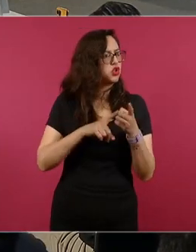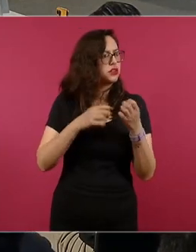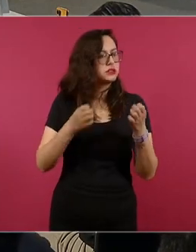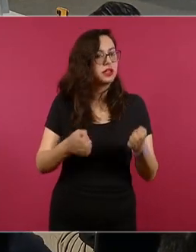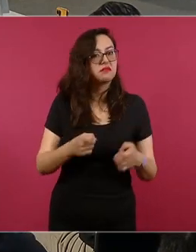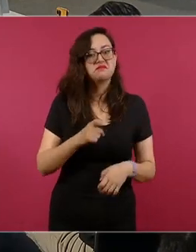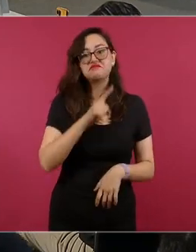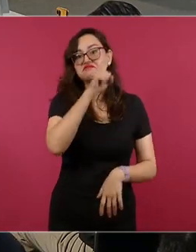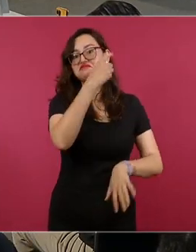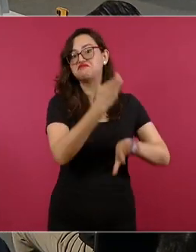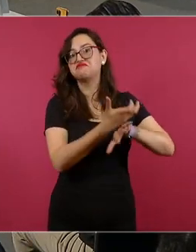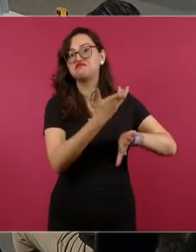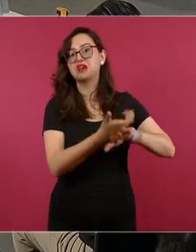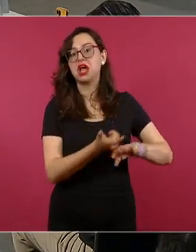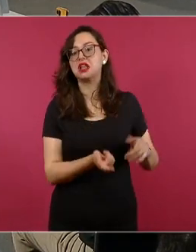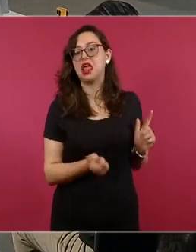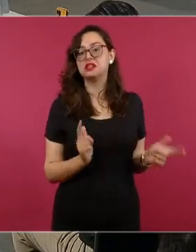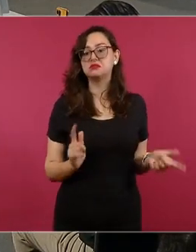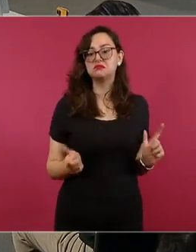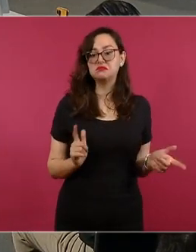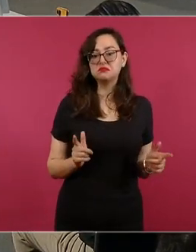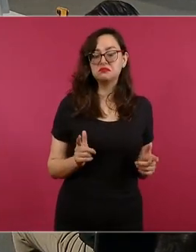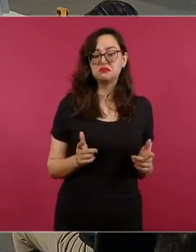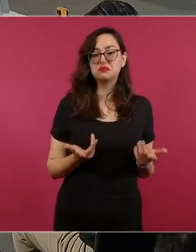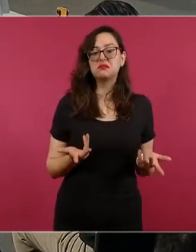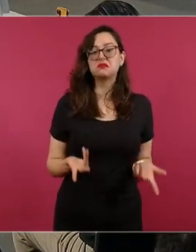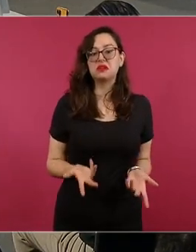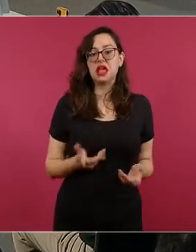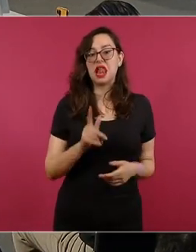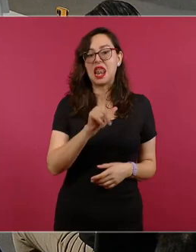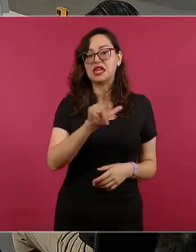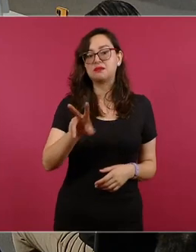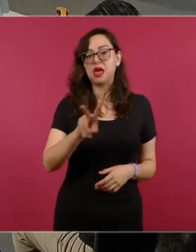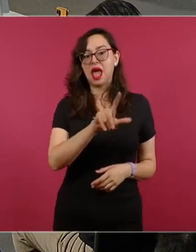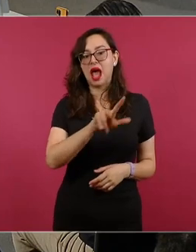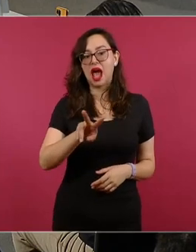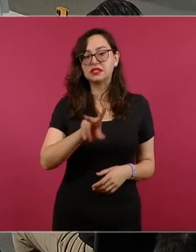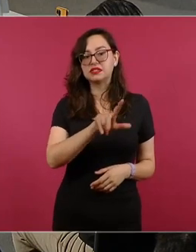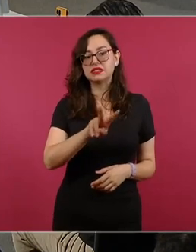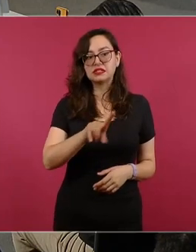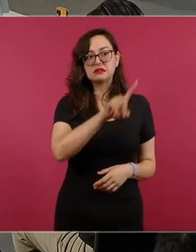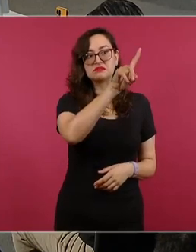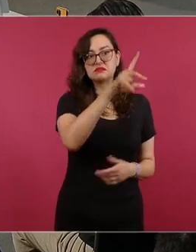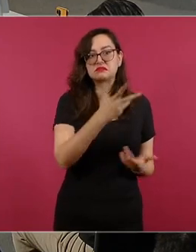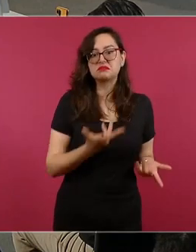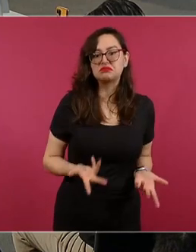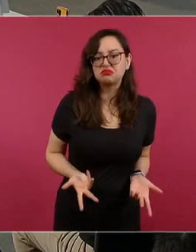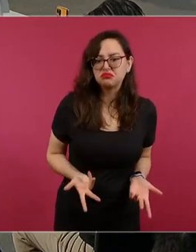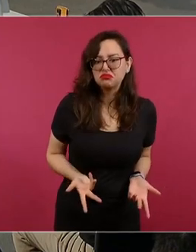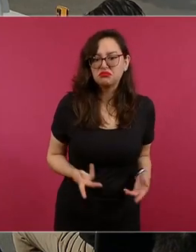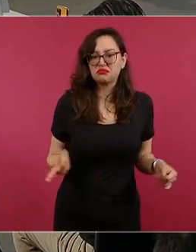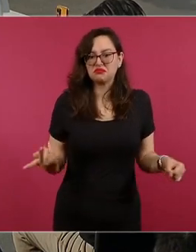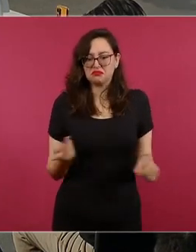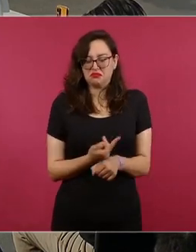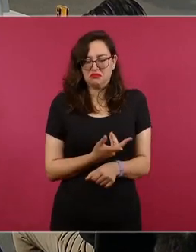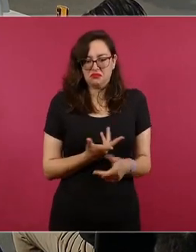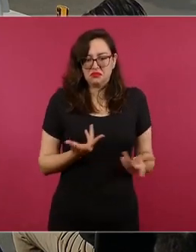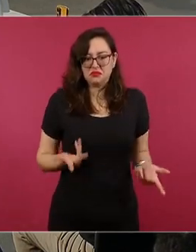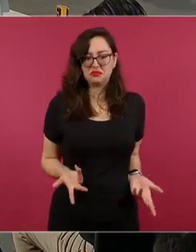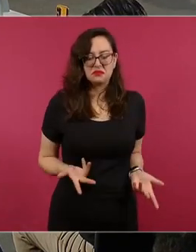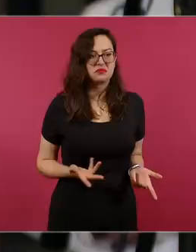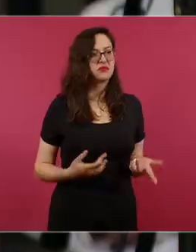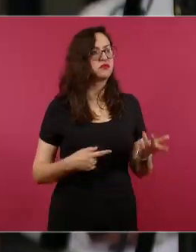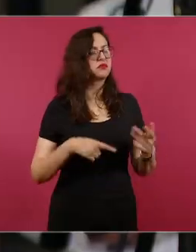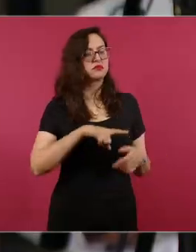pandemia, porque como usted bien lo ha dicho, muchos empresarios o muchas personas del gobierno hicieron sus empresas de ventiladores